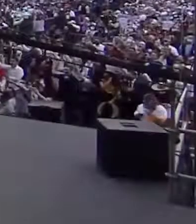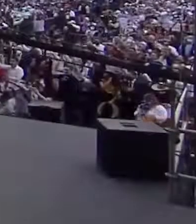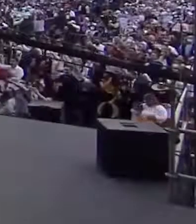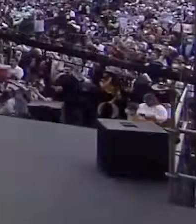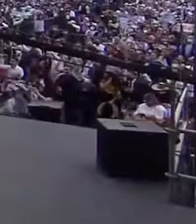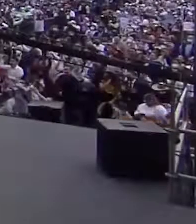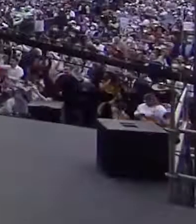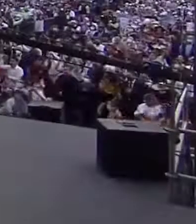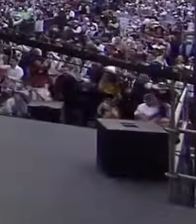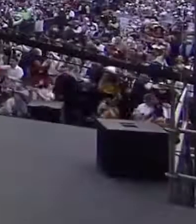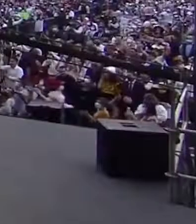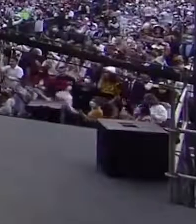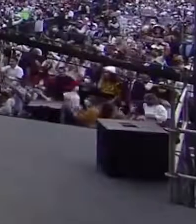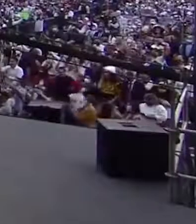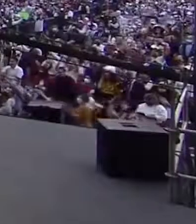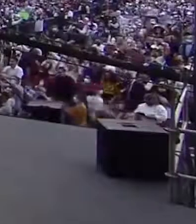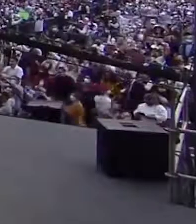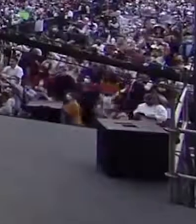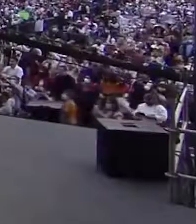amigas,